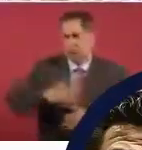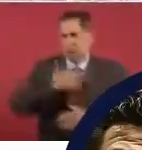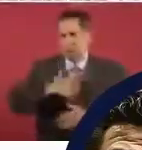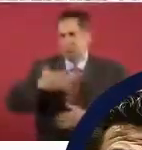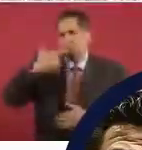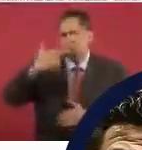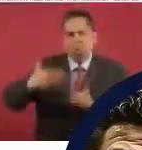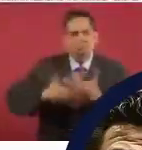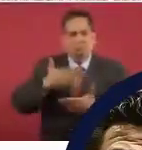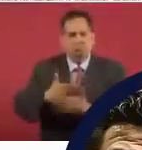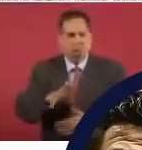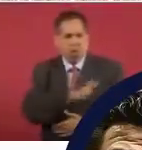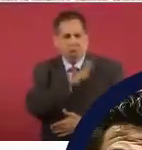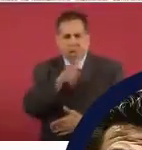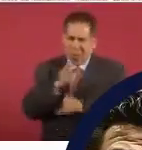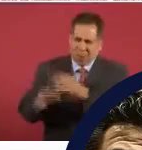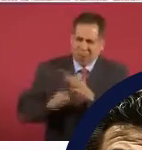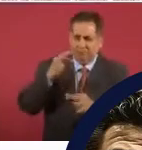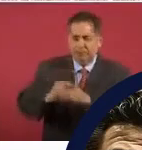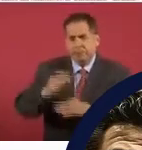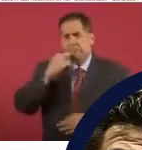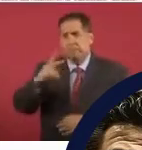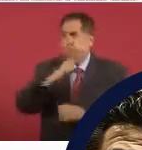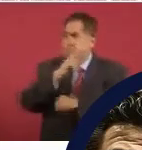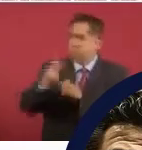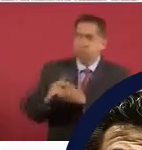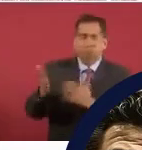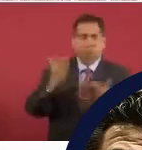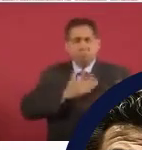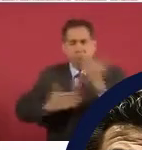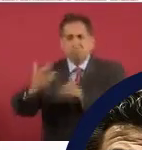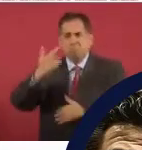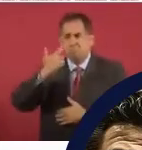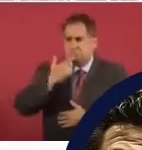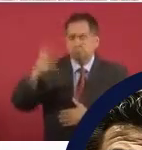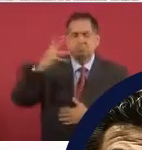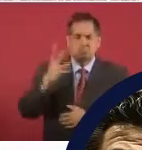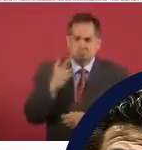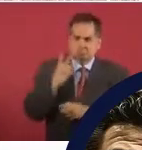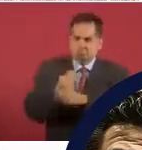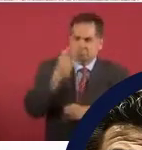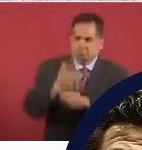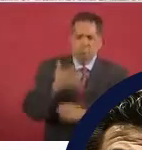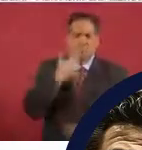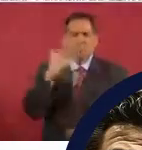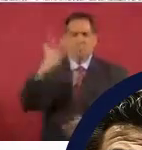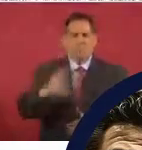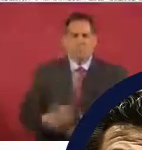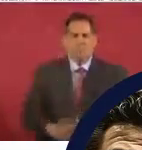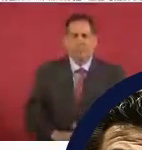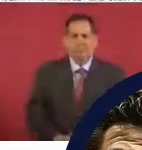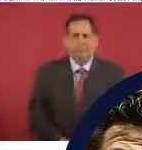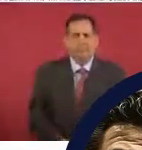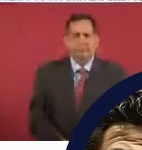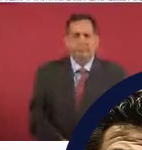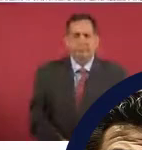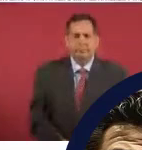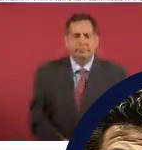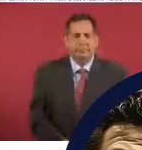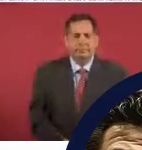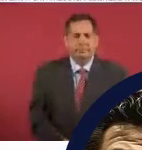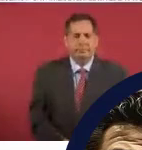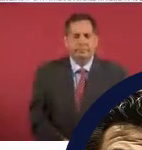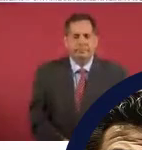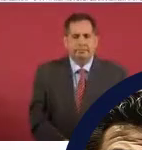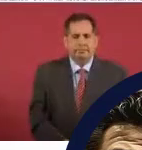república o si os cueste trabajo después del trabajo pues revertir todos los cambios que se han hecho en este año